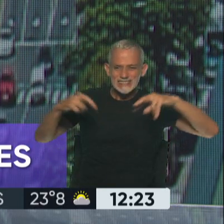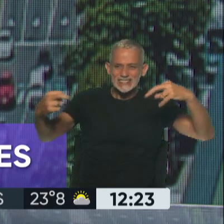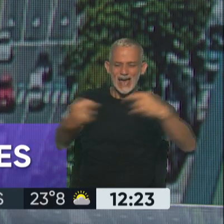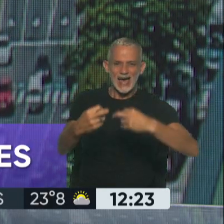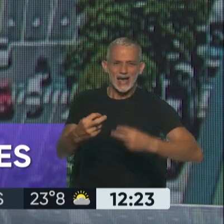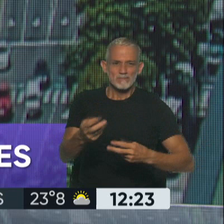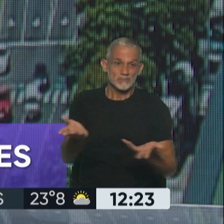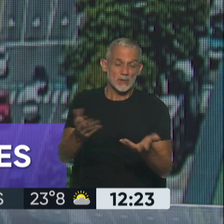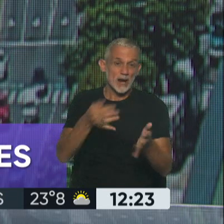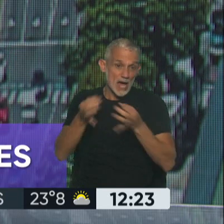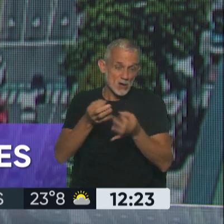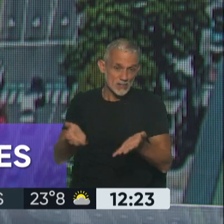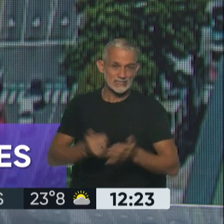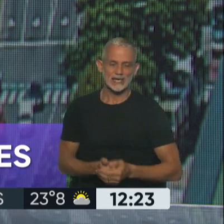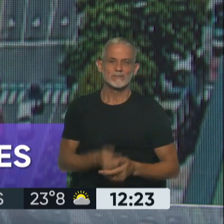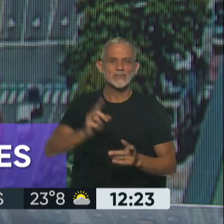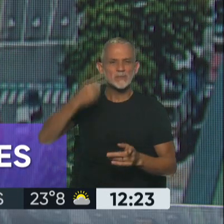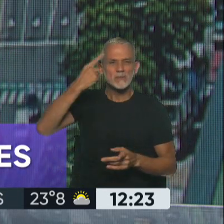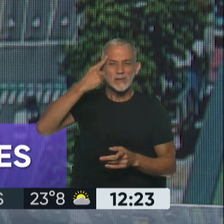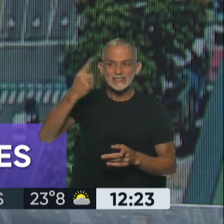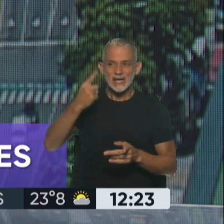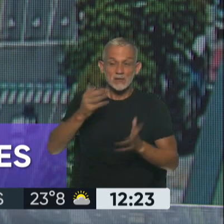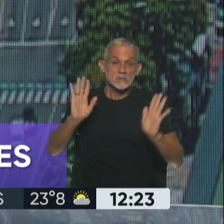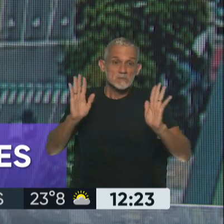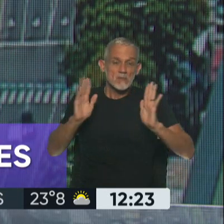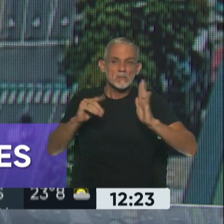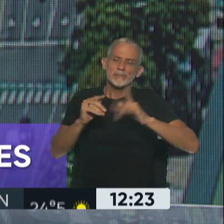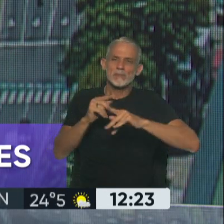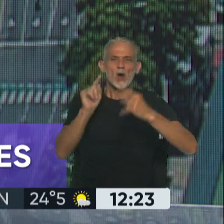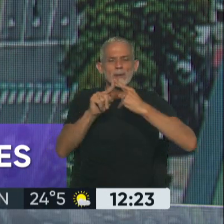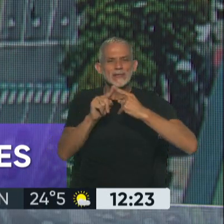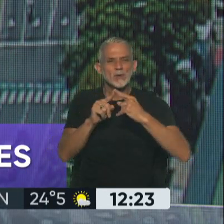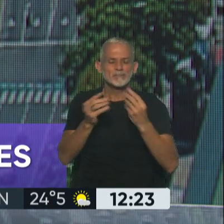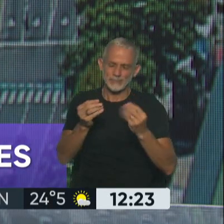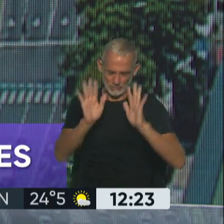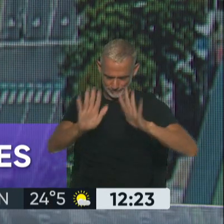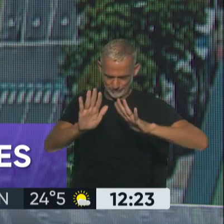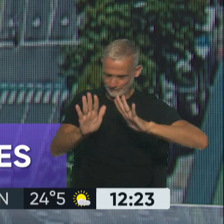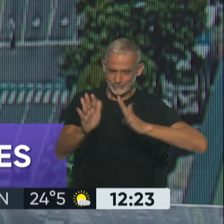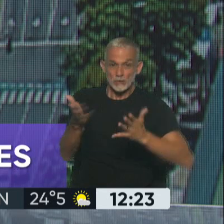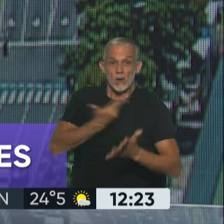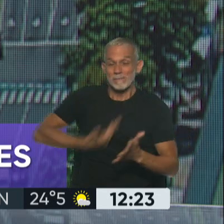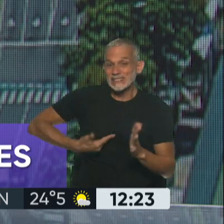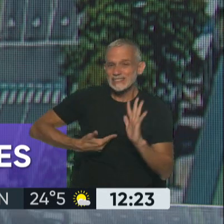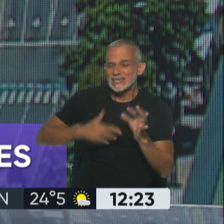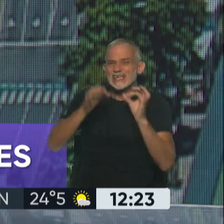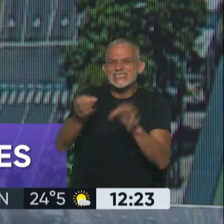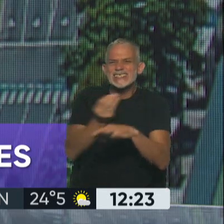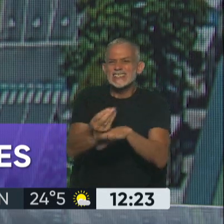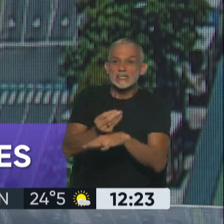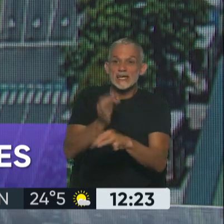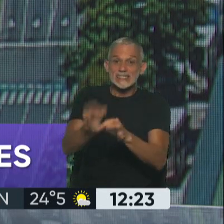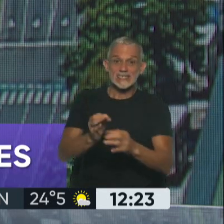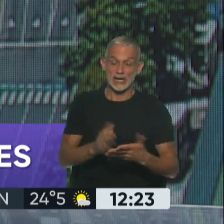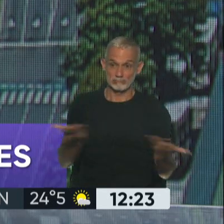siempre tener en cuenta que si la perspectiva es construir... A ver, todo presidente cuando llega tiene